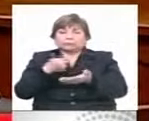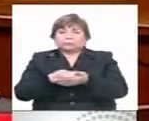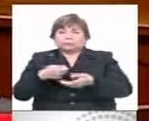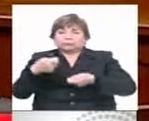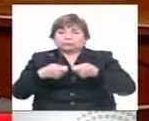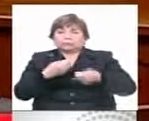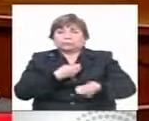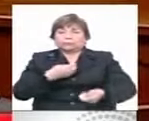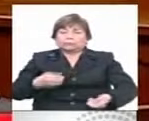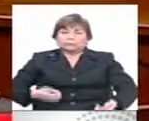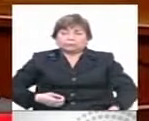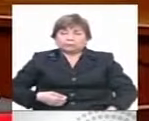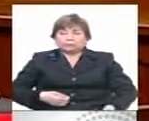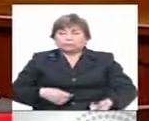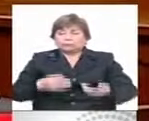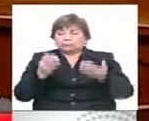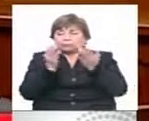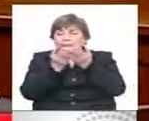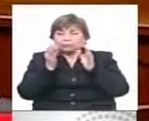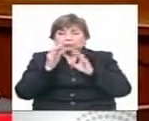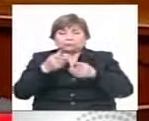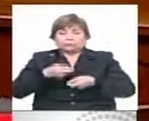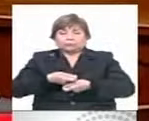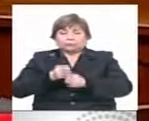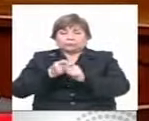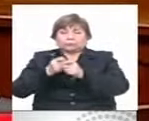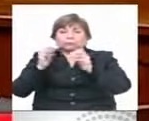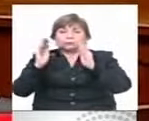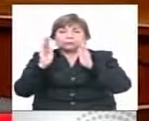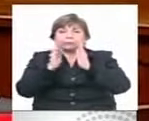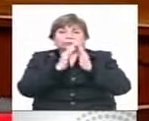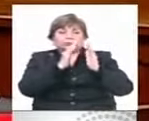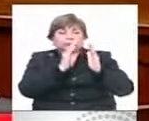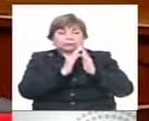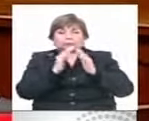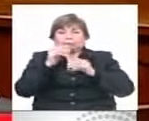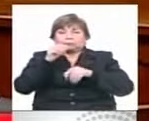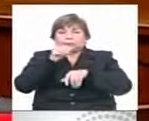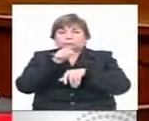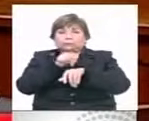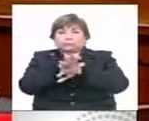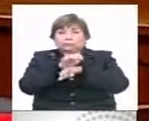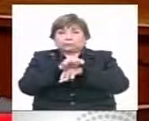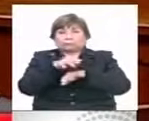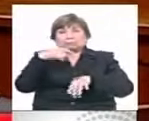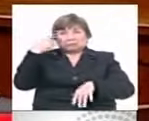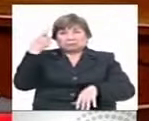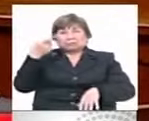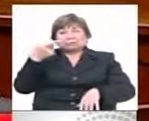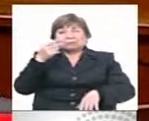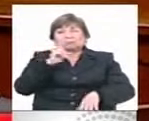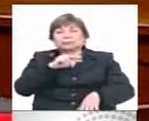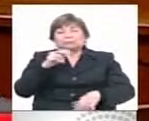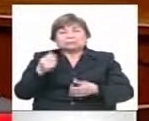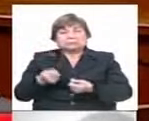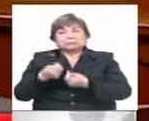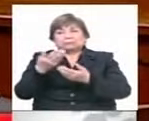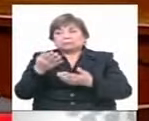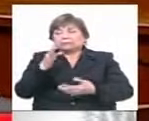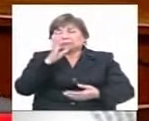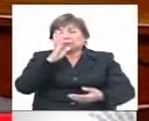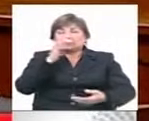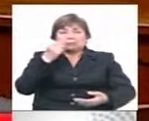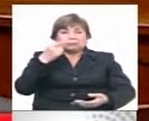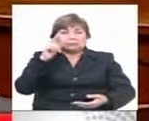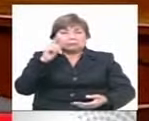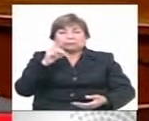en los sectores educación, agricultura y vivienda. Y para julio del 2022 se estará transfiriendo 4.000